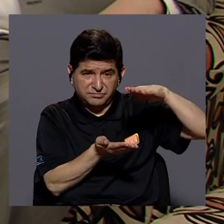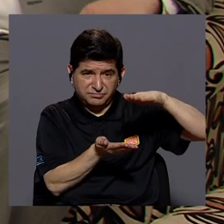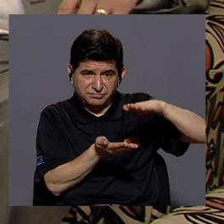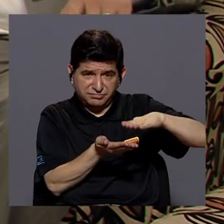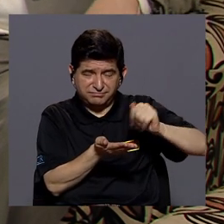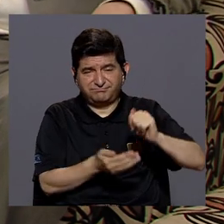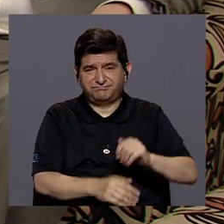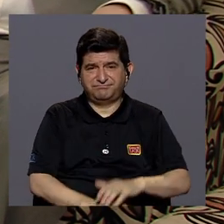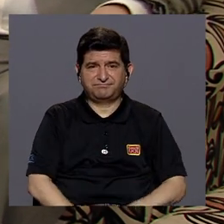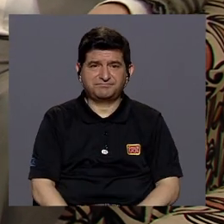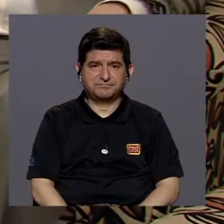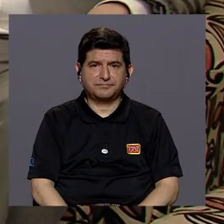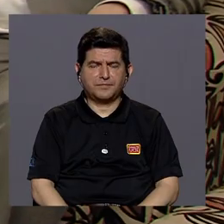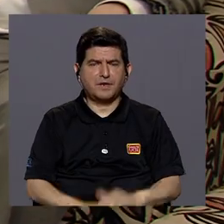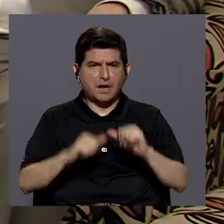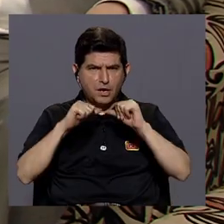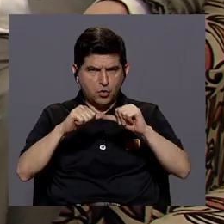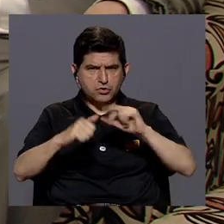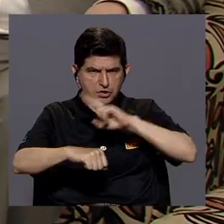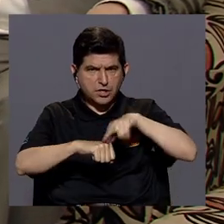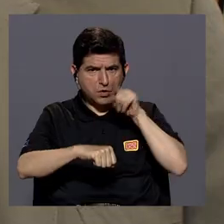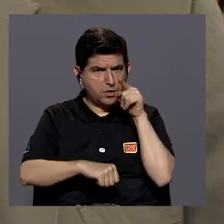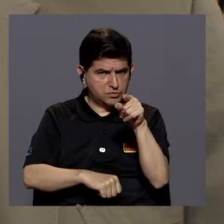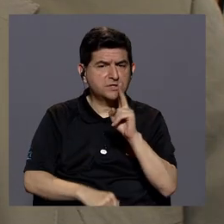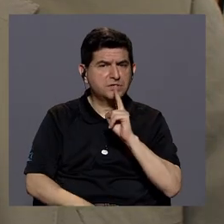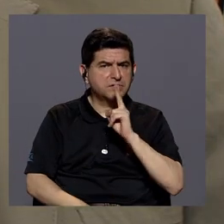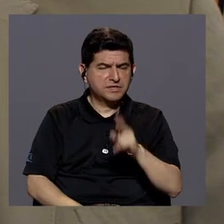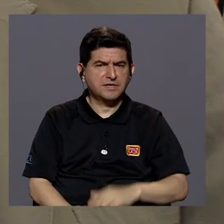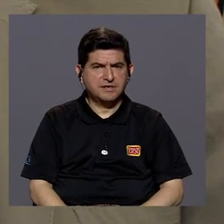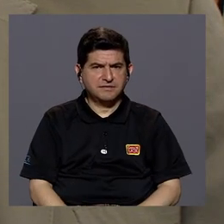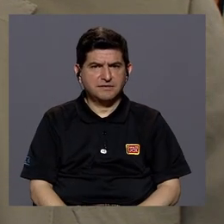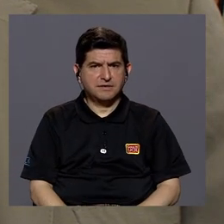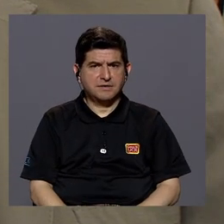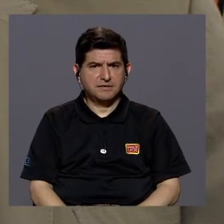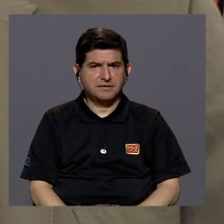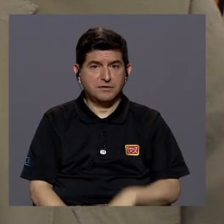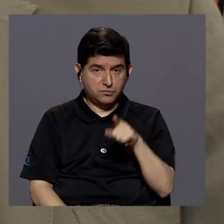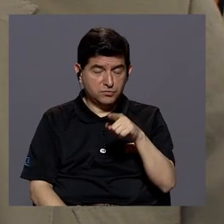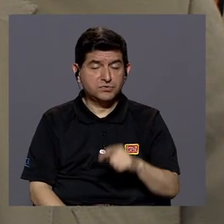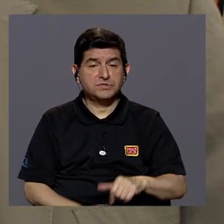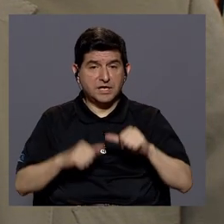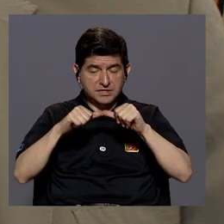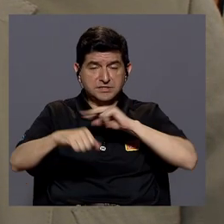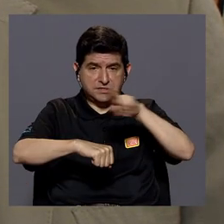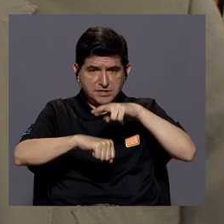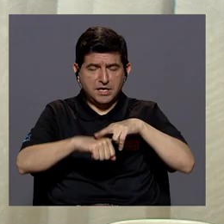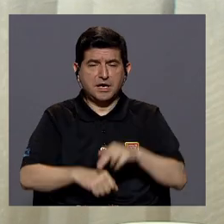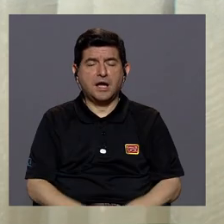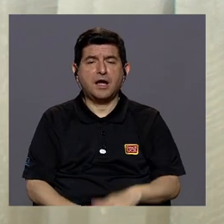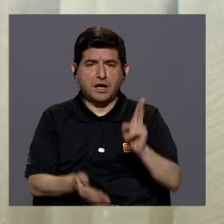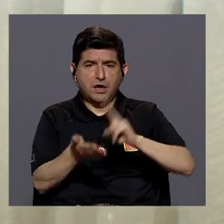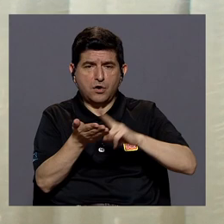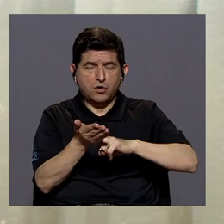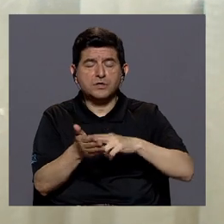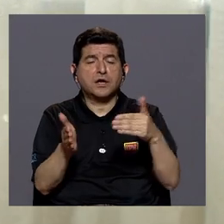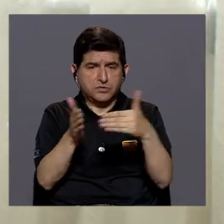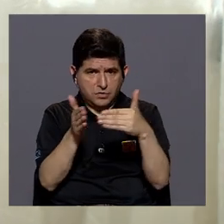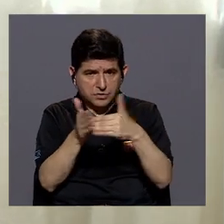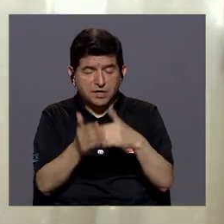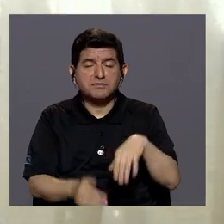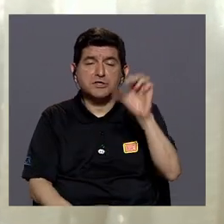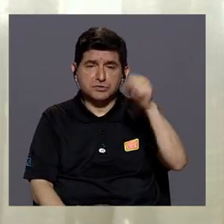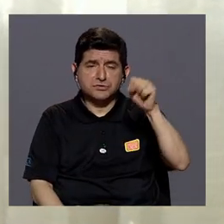Entonces... Sigue en la República usted, ¿verdad? Ah. Sigue en la República usted, le acaban de haber renovado su contrato, ¿no? Sí, me dio un contrato,